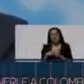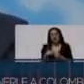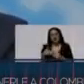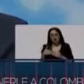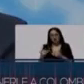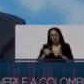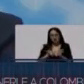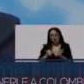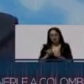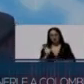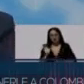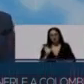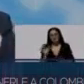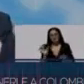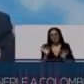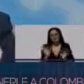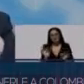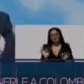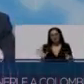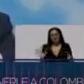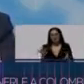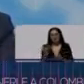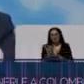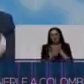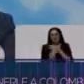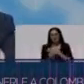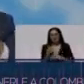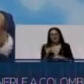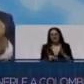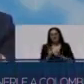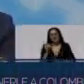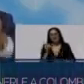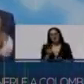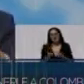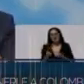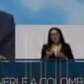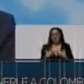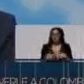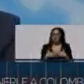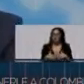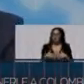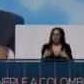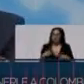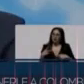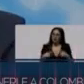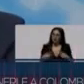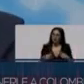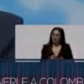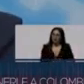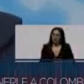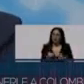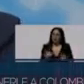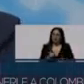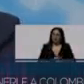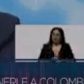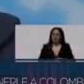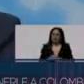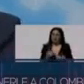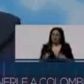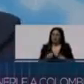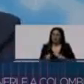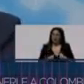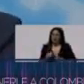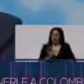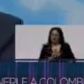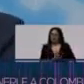se aniquilan. Las autocracias, los despotismos, las tiranías. Tenemos por mencionar